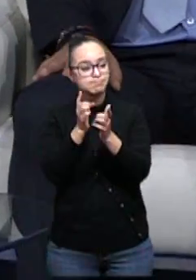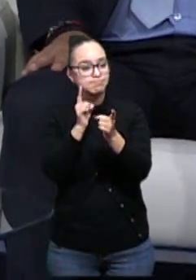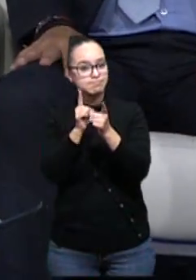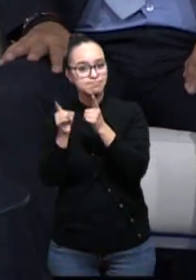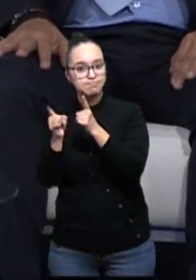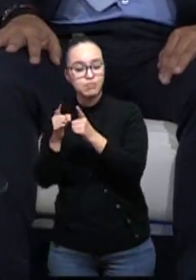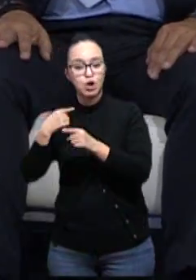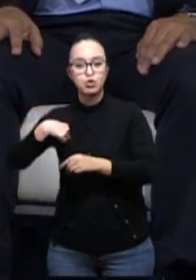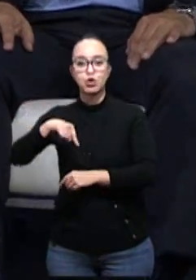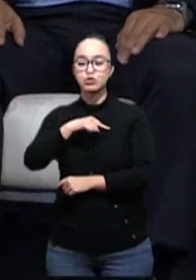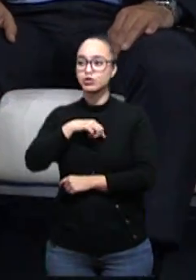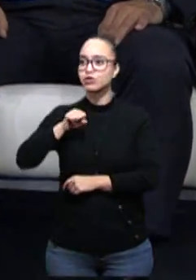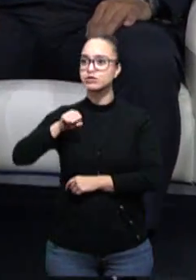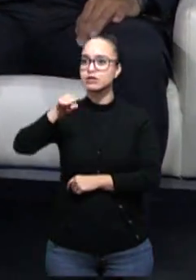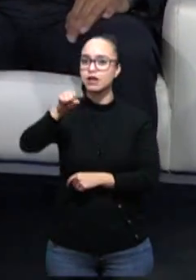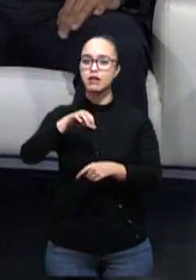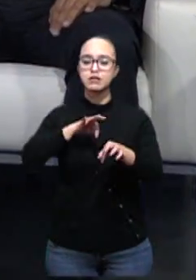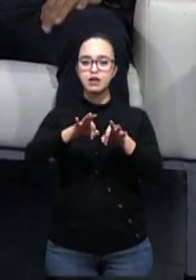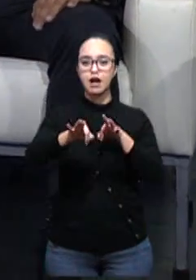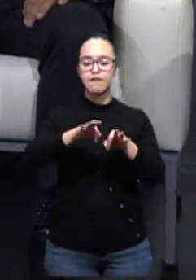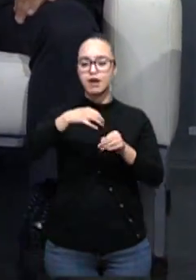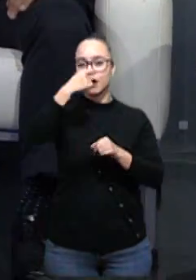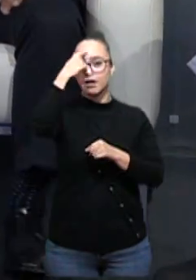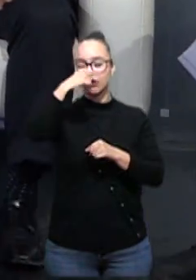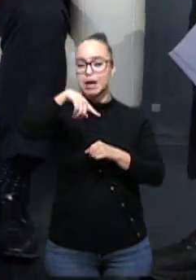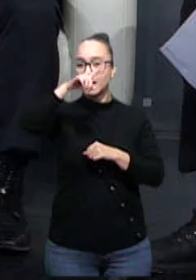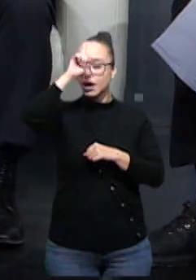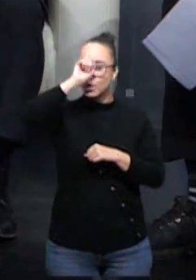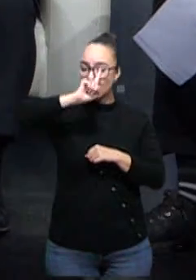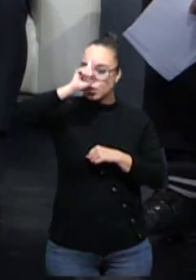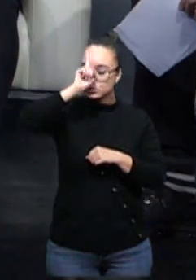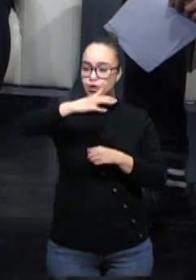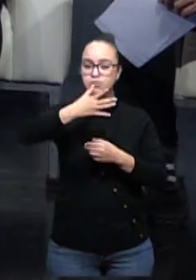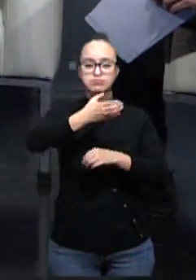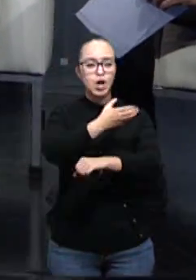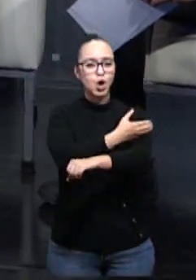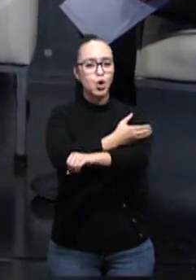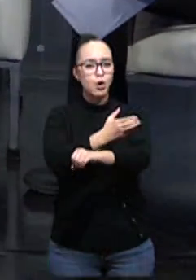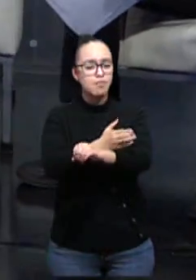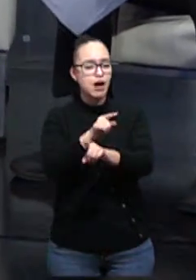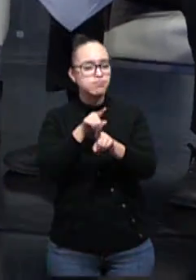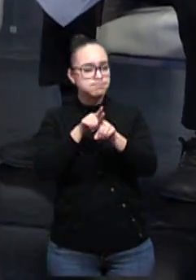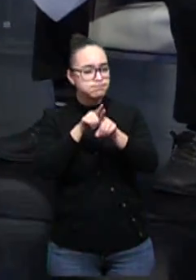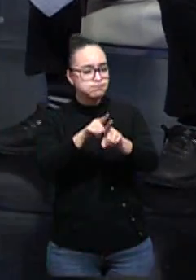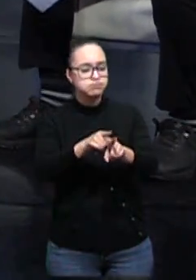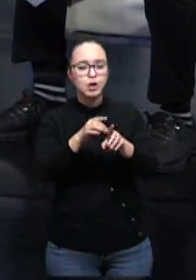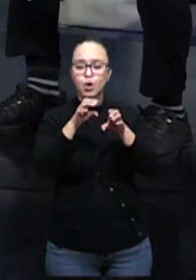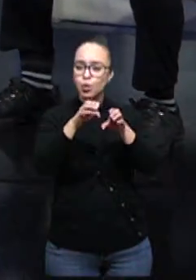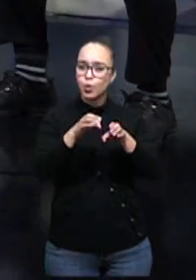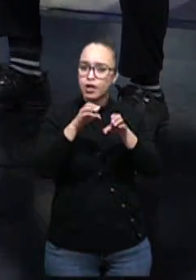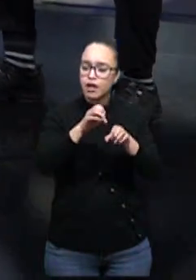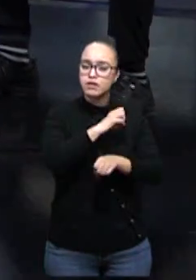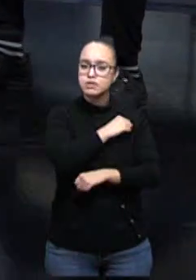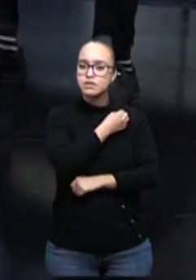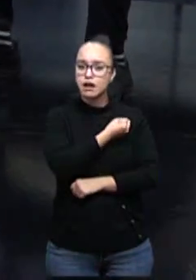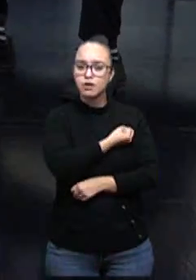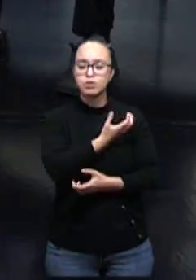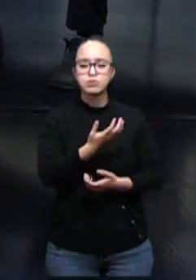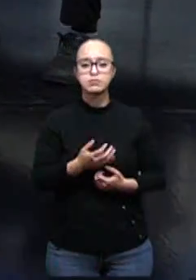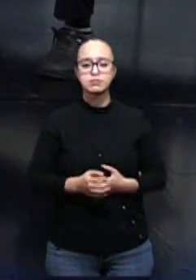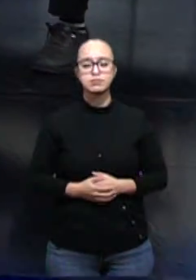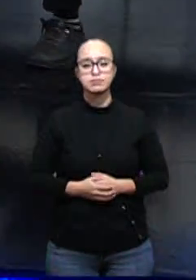organización sindical estuvimos trabajando en asesoría, acompañamiento sobre los cuidados de la salud, pero